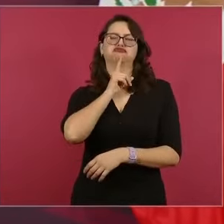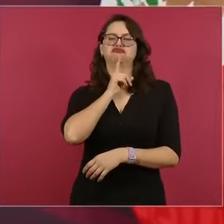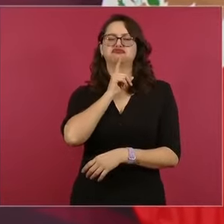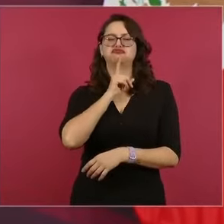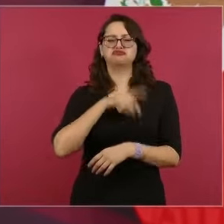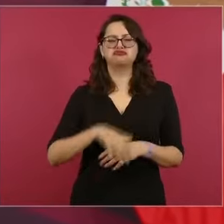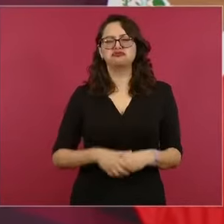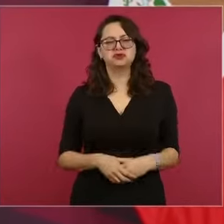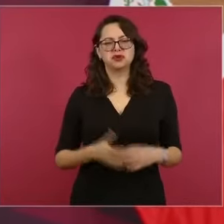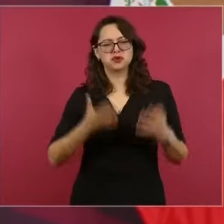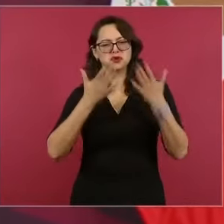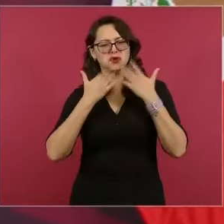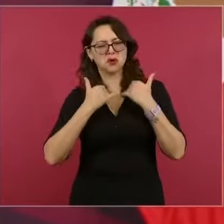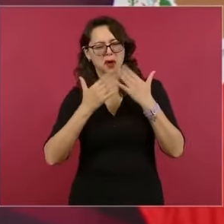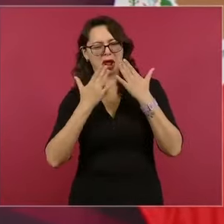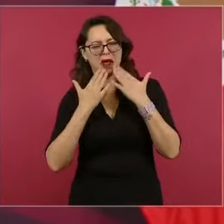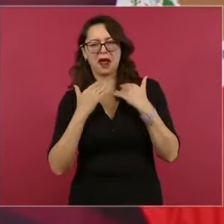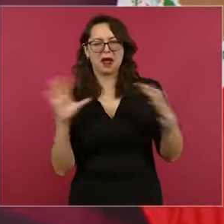Casi no, ¿verdad?